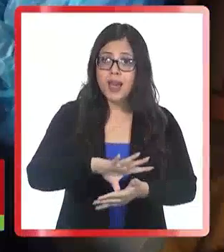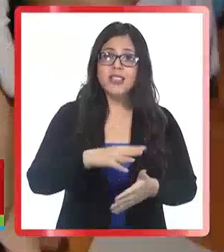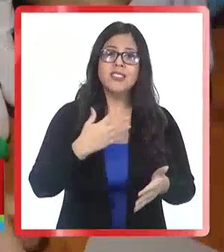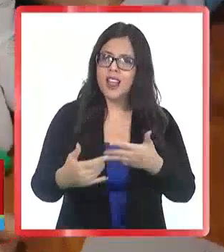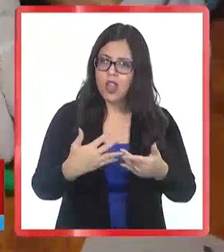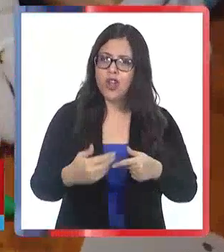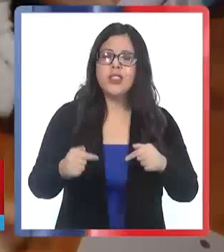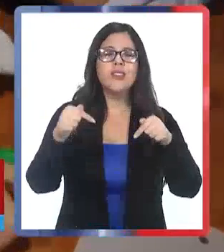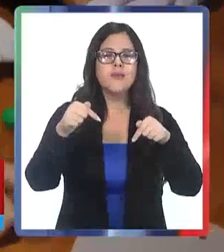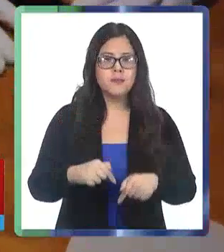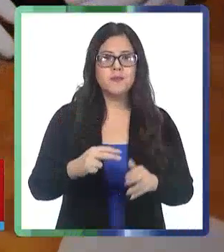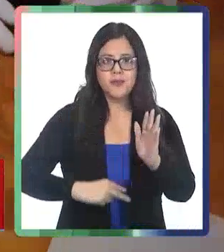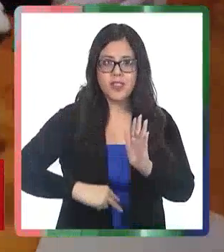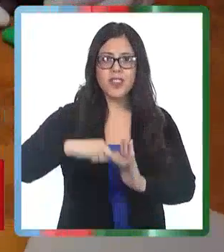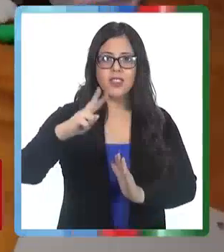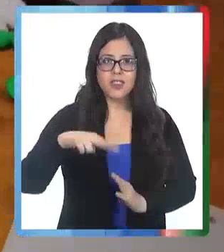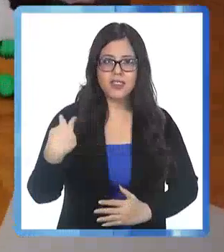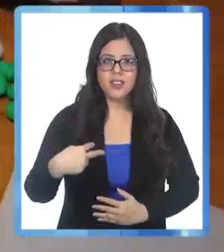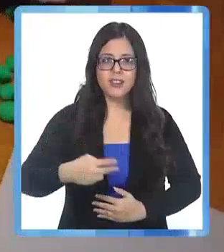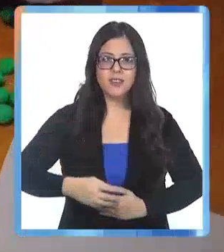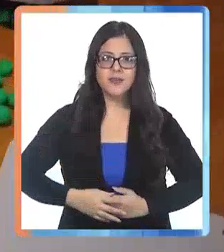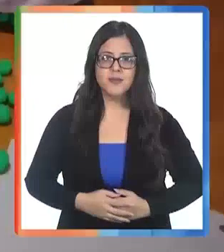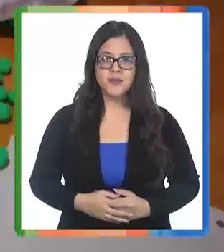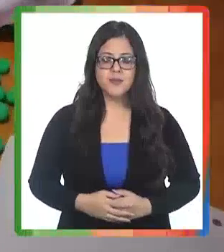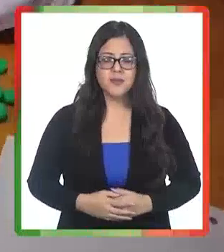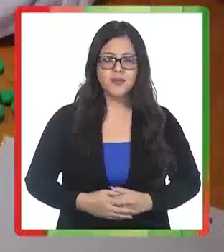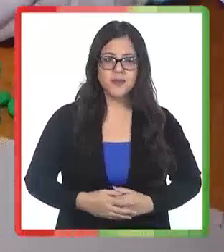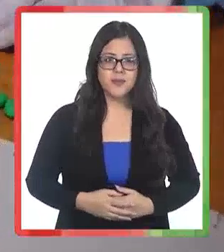país está en Portavoz Noticias.